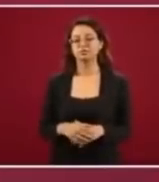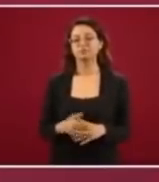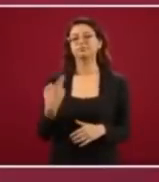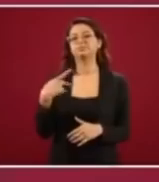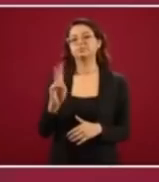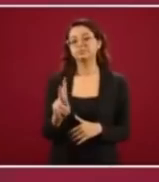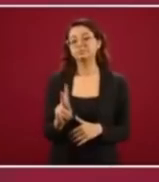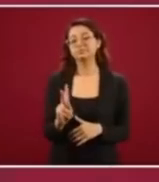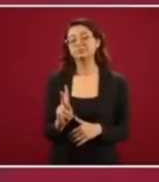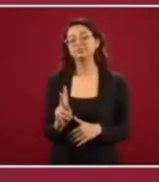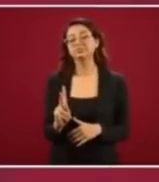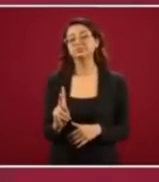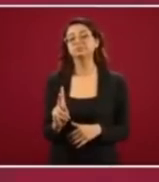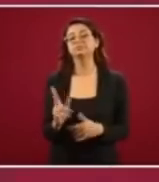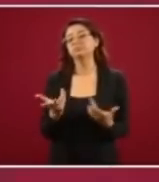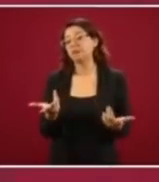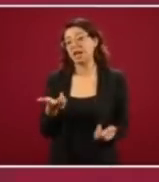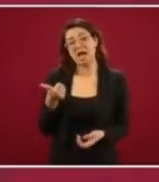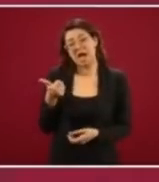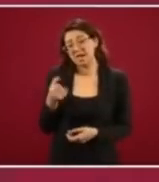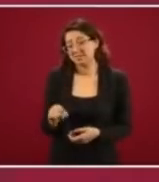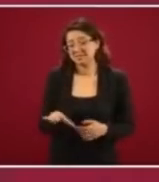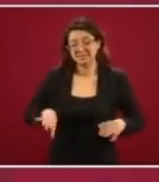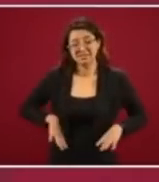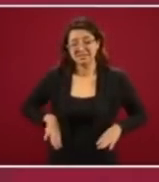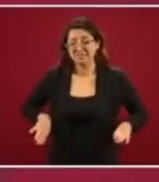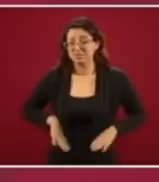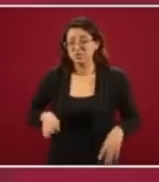pero así era.